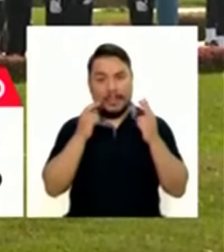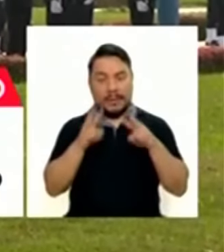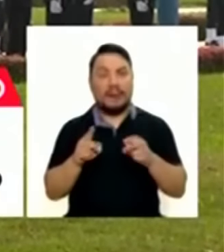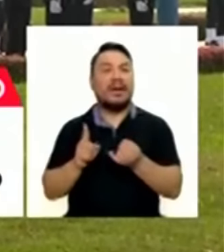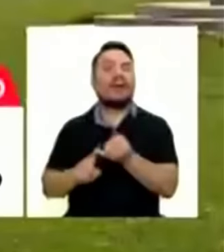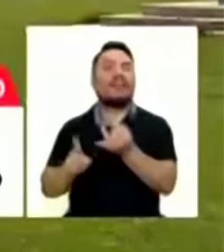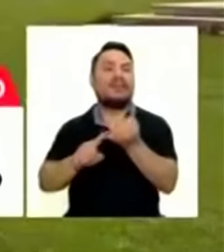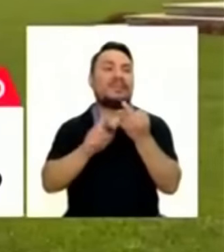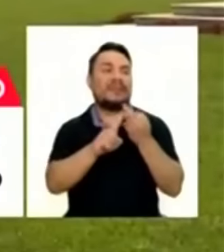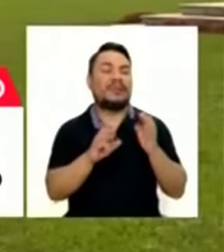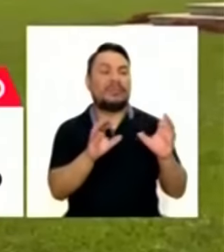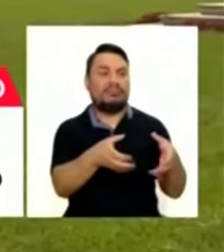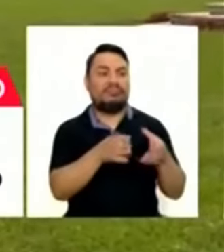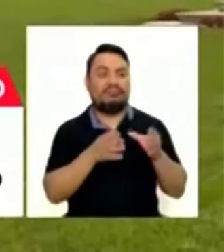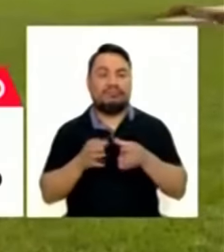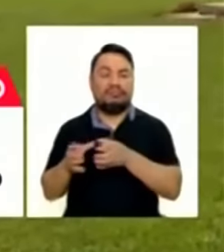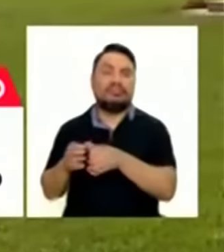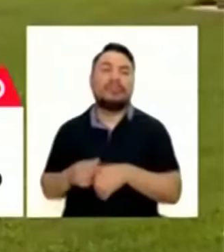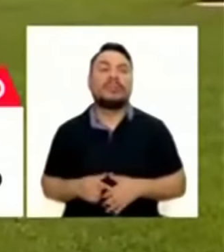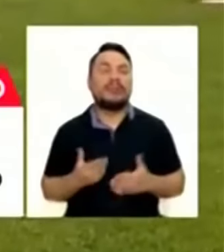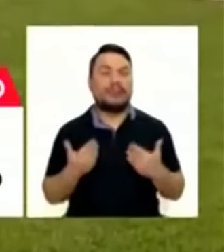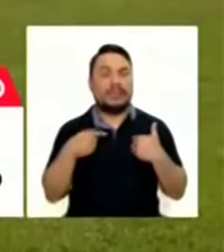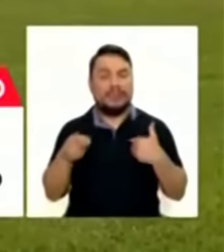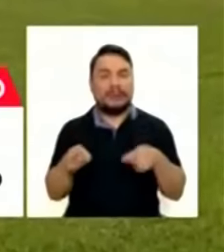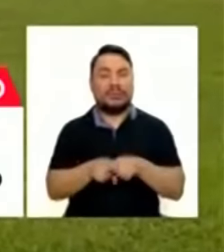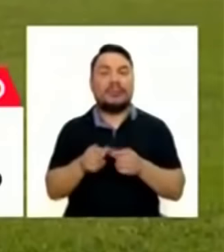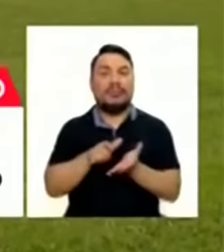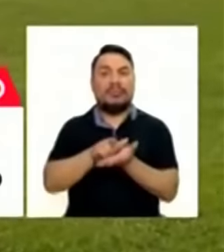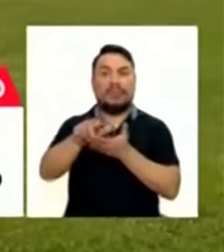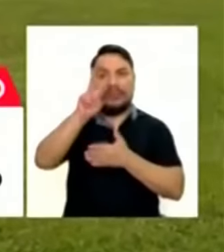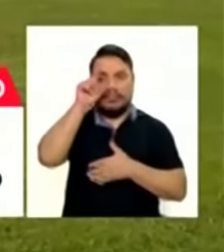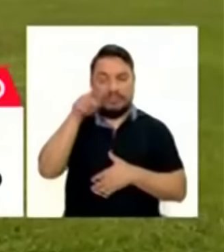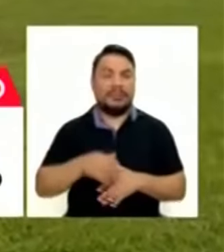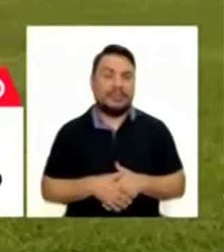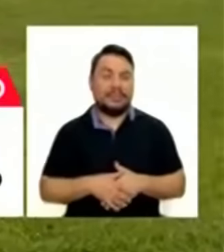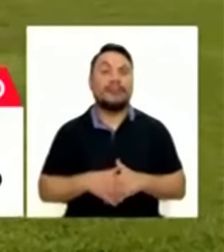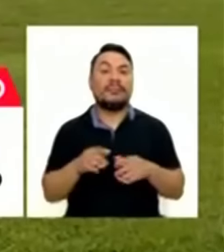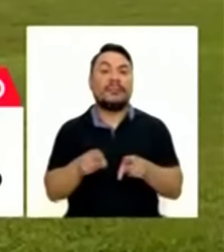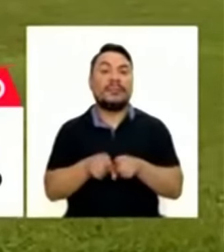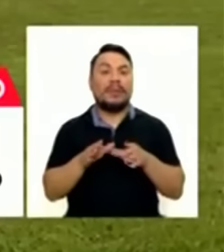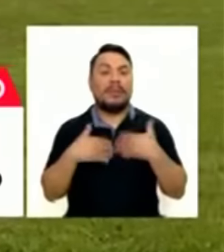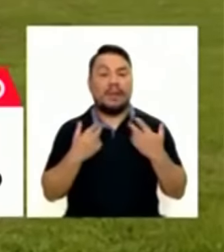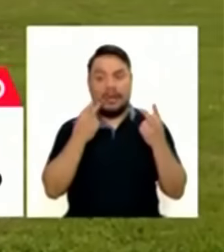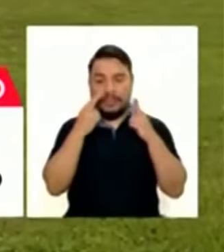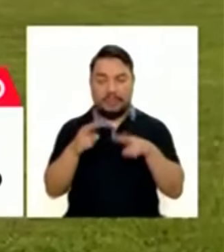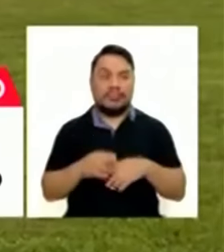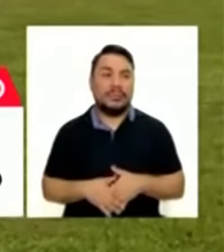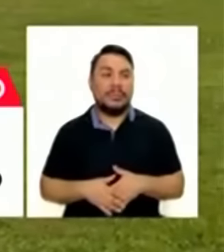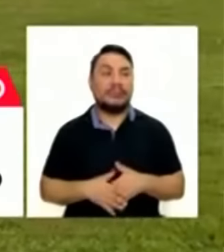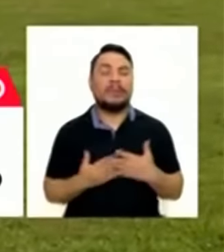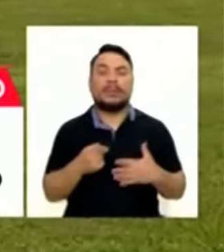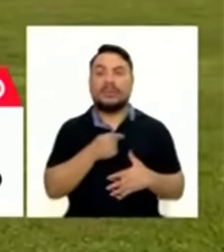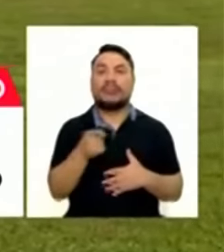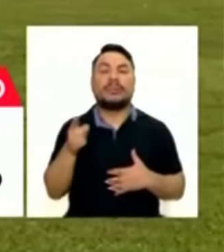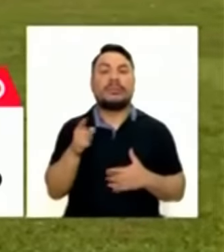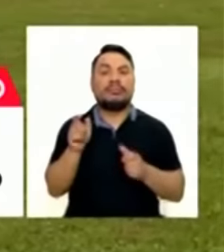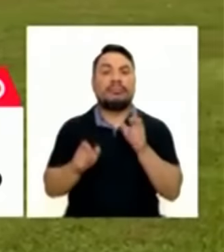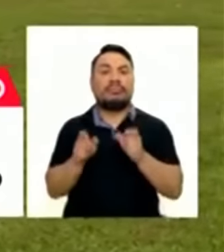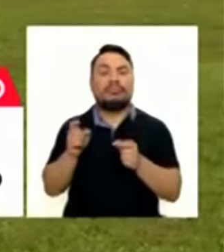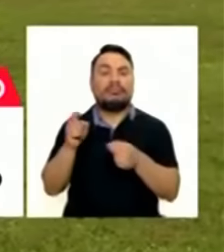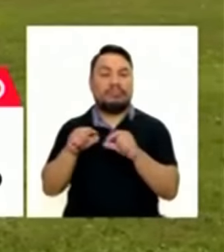las distintas unidades con las que cuenta la Fuerza Aérea del Perú. Asimismo, hemos podido apreciar a los